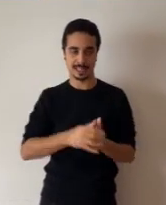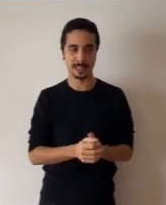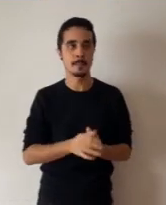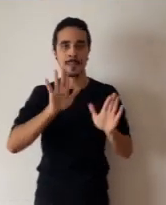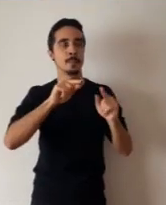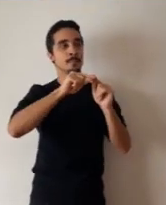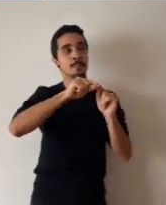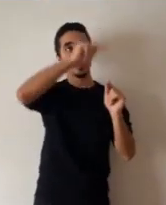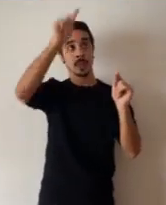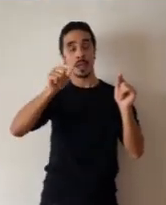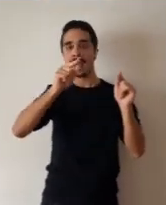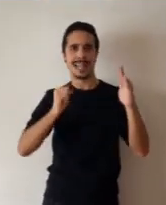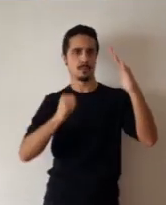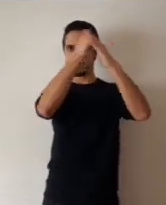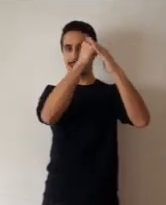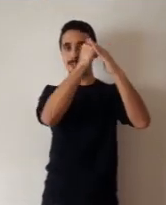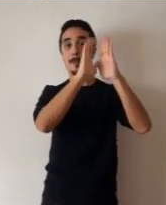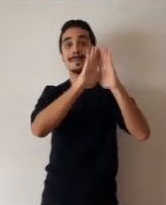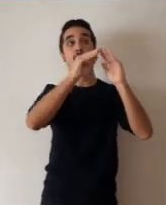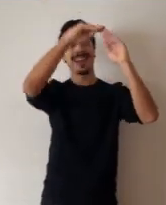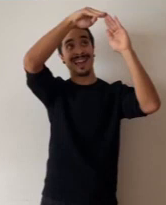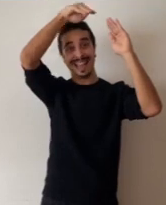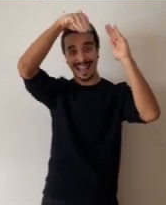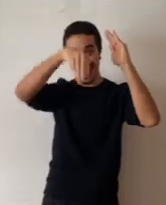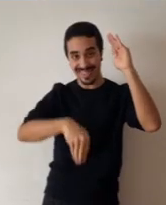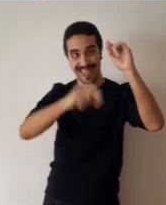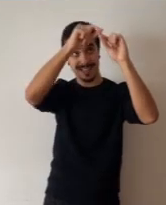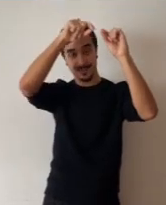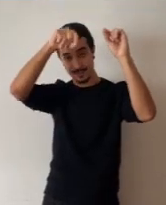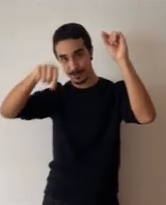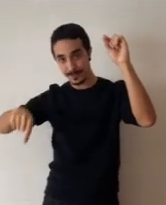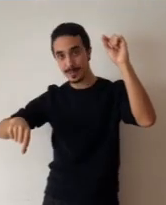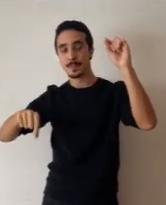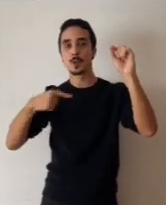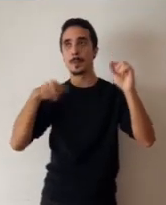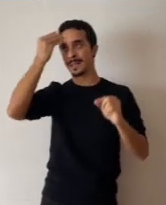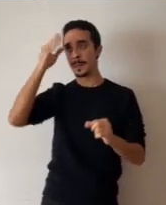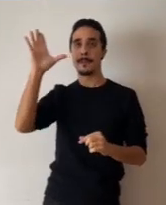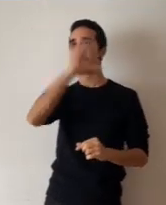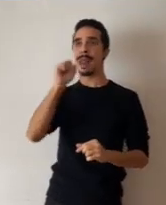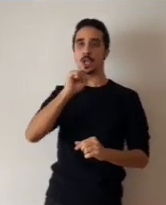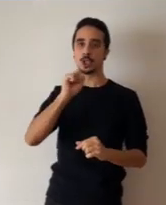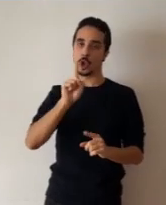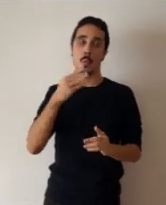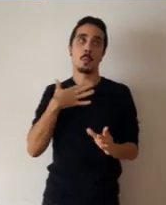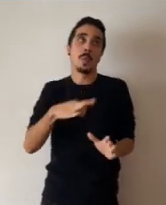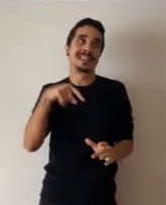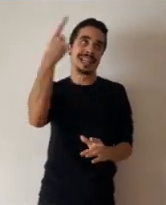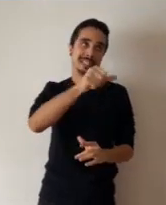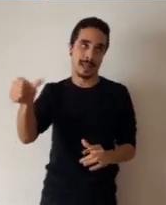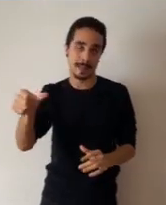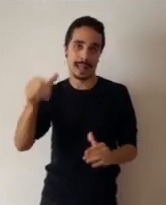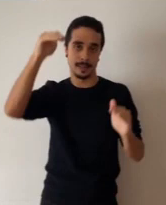diabetes. Ha llegado a su punto más alto, pero la caída no está siendo maravillosa como esperábamos que fuera. Al menos, bueno, a lo mejor cae la semana